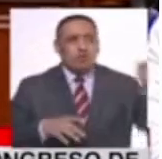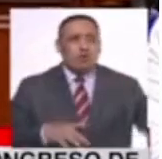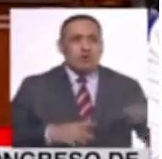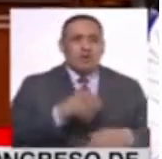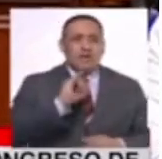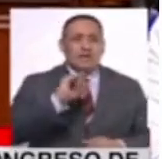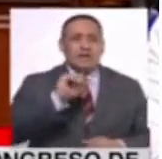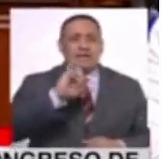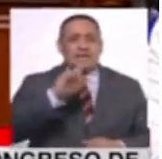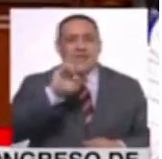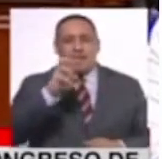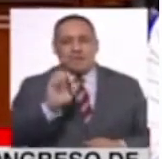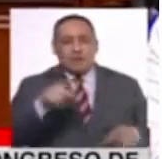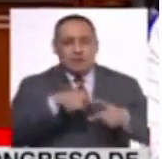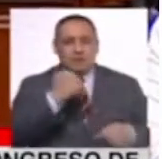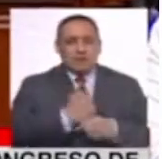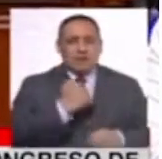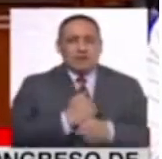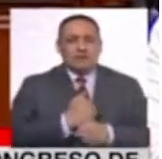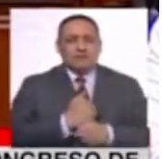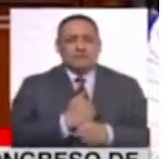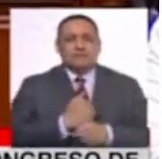en Lave, o sea, voy a trabajar allí.